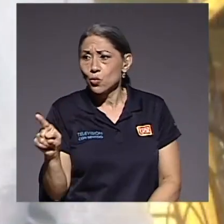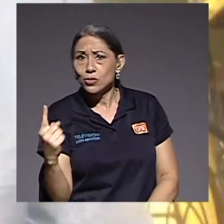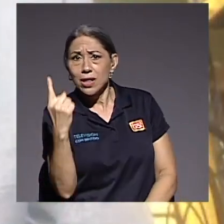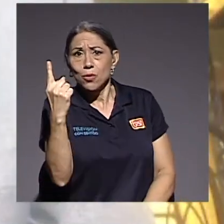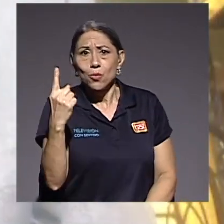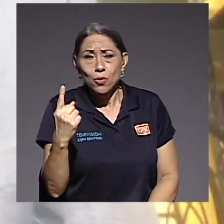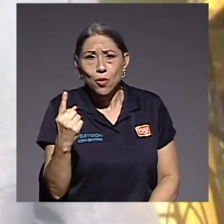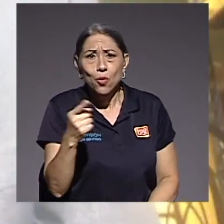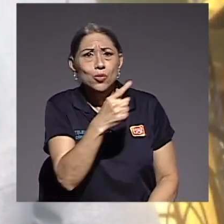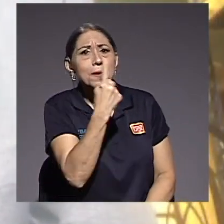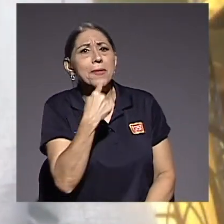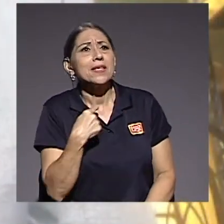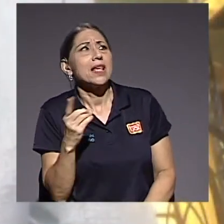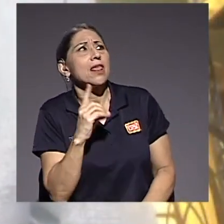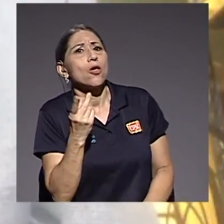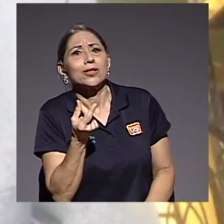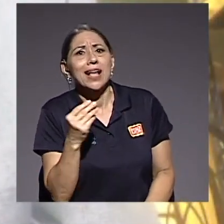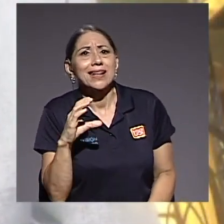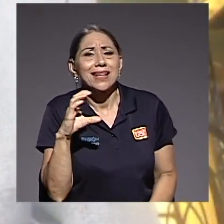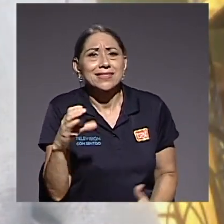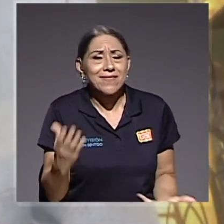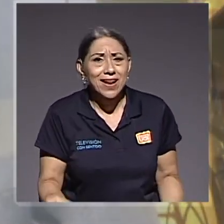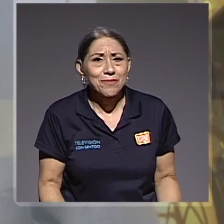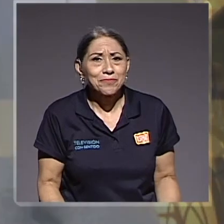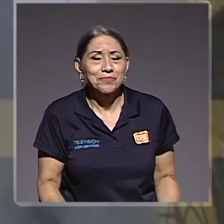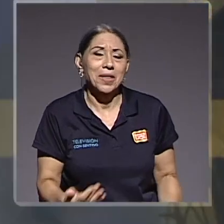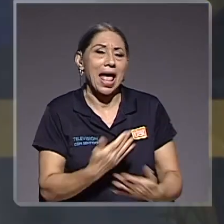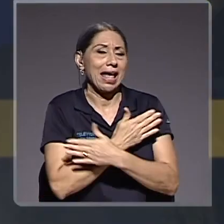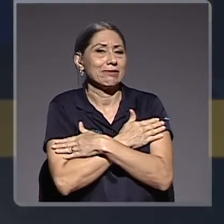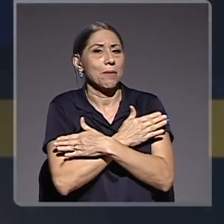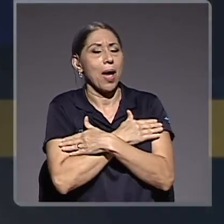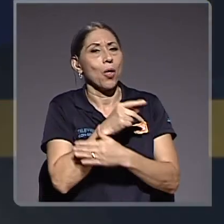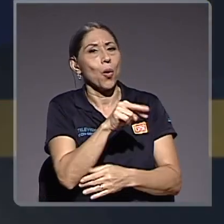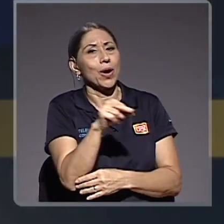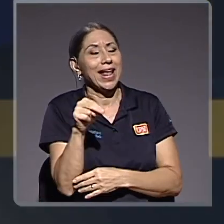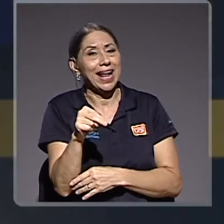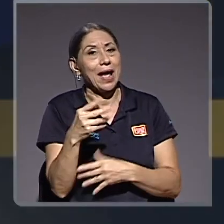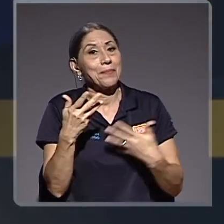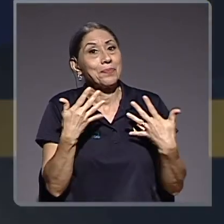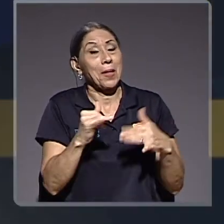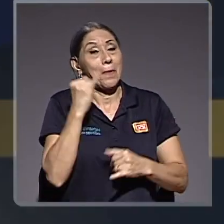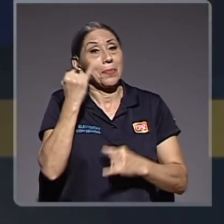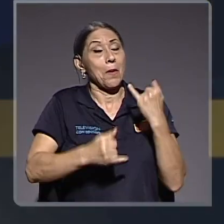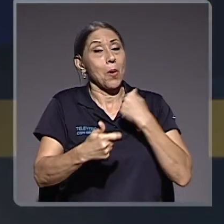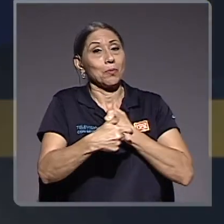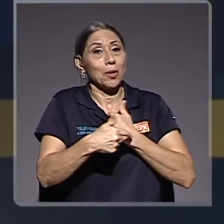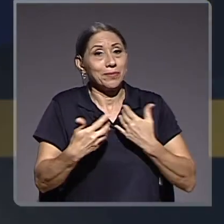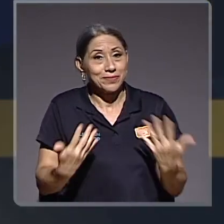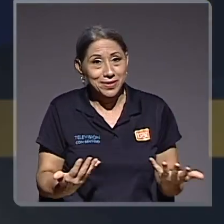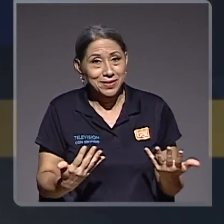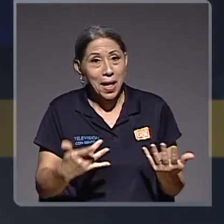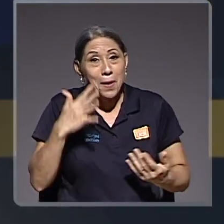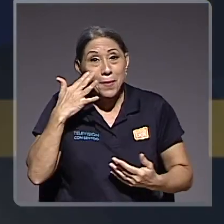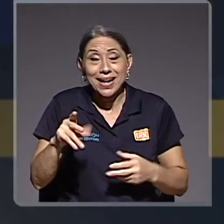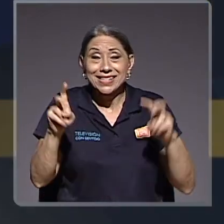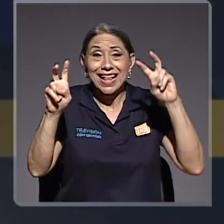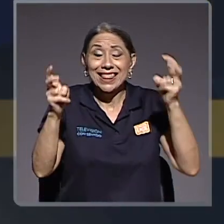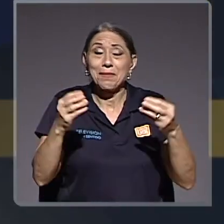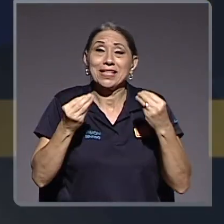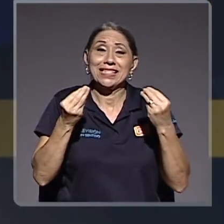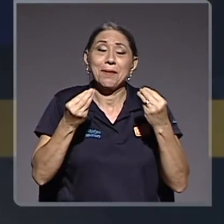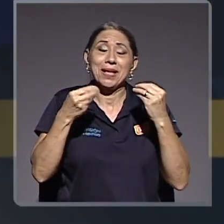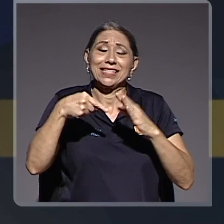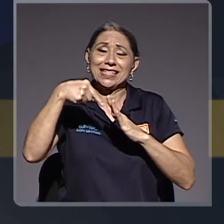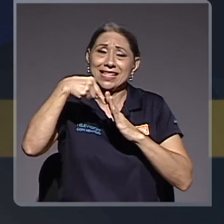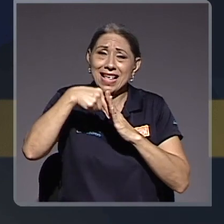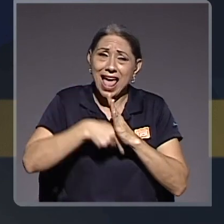esa cifra? Bueno, estimado colega, se nos ha agotado el tiempo. Parece que el tema es demasiado